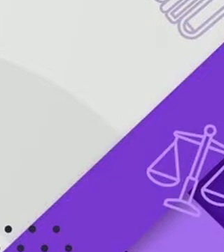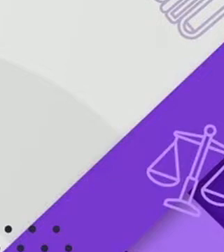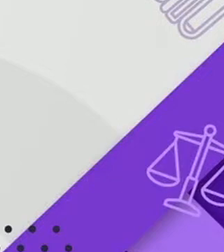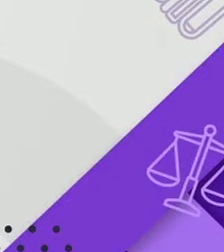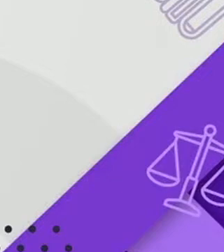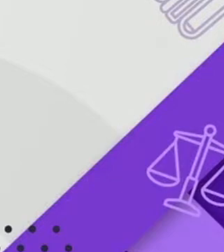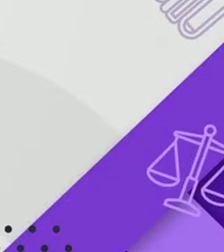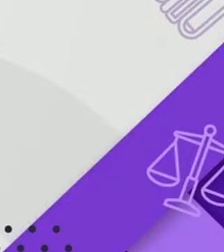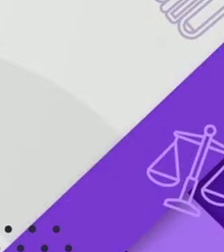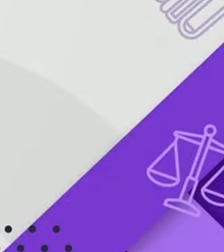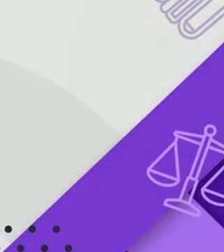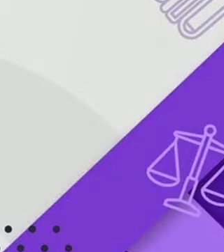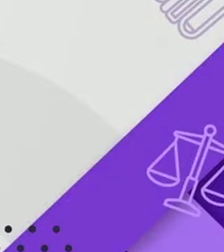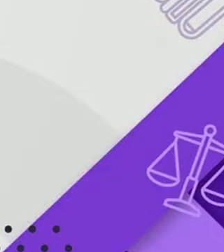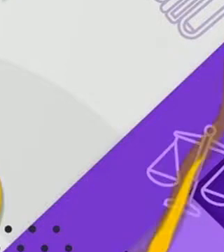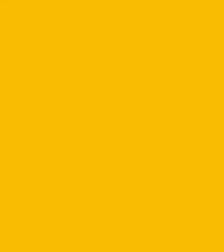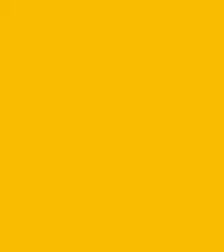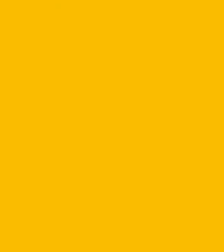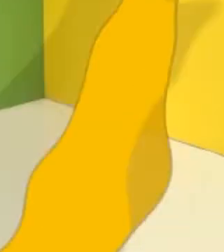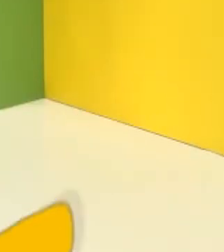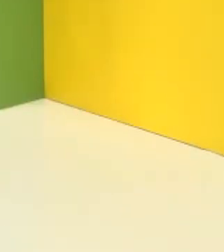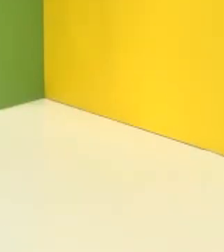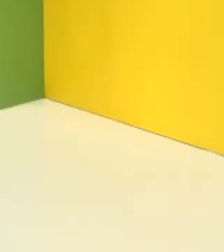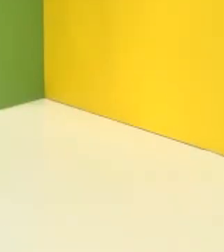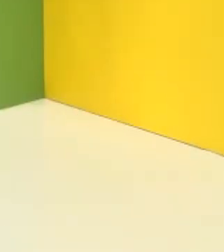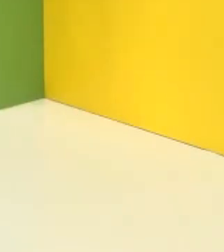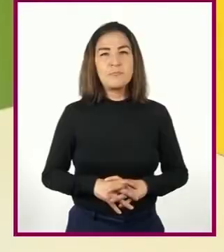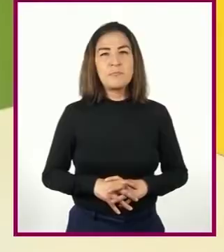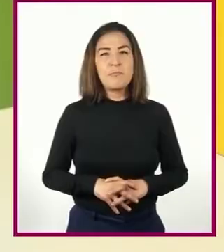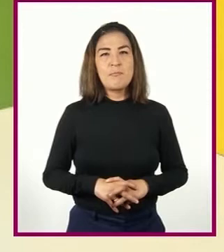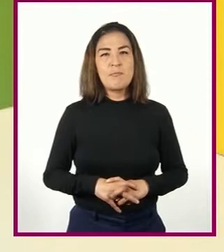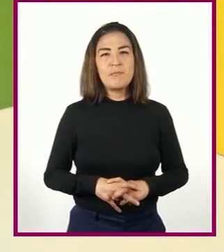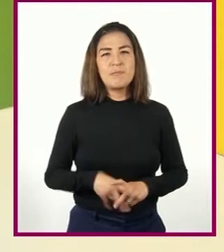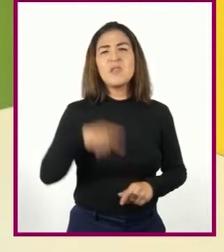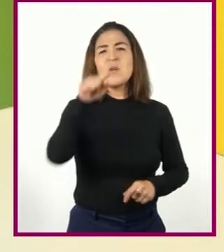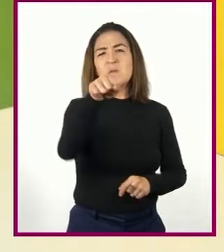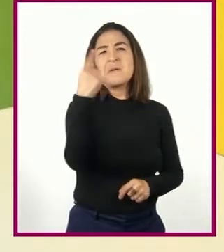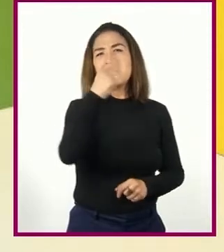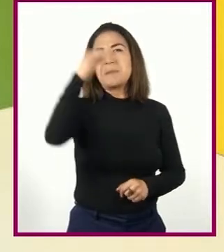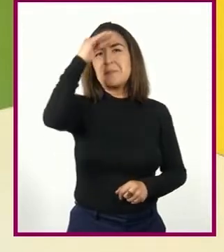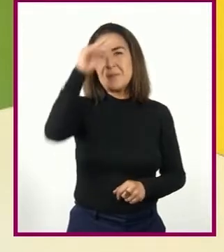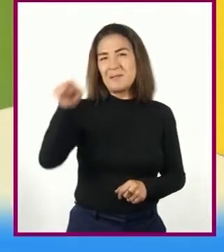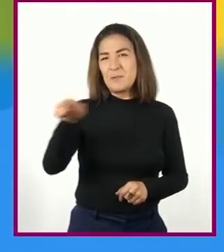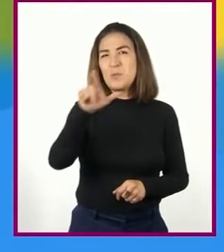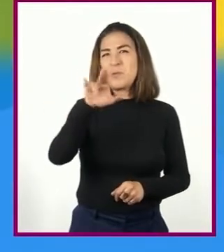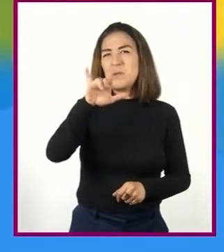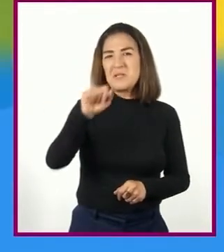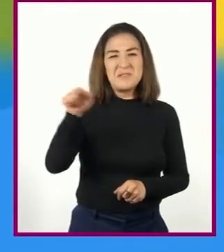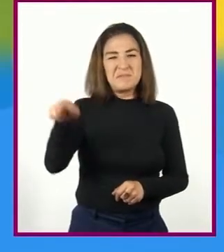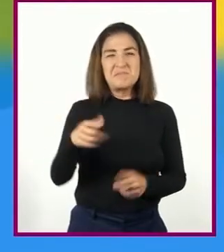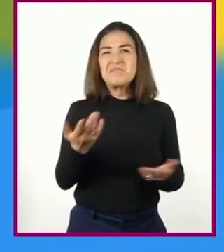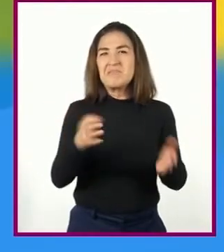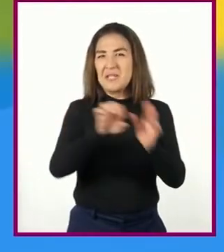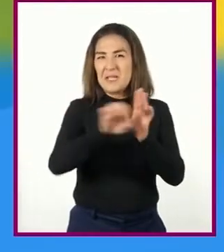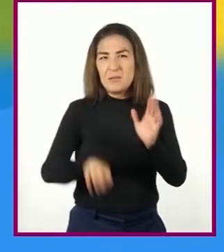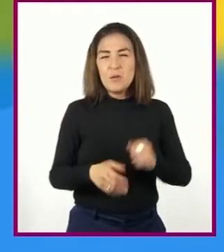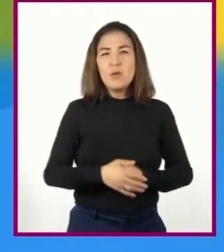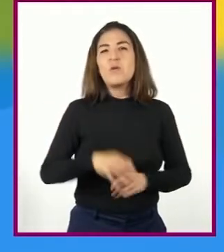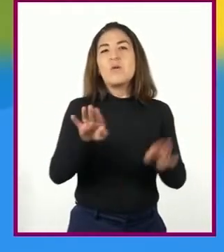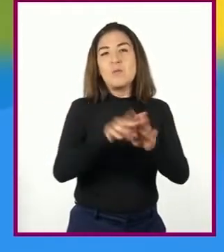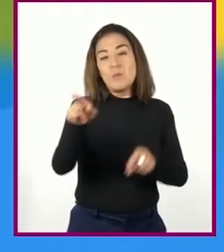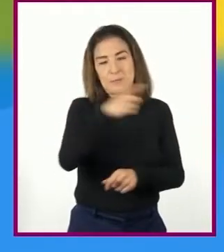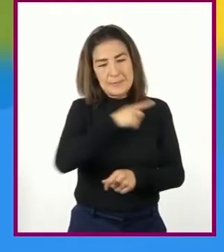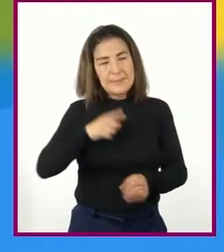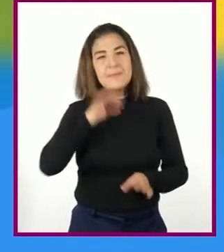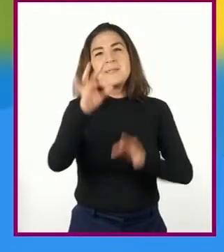y podrá disfrutarlo más. ¿Qué piensan ustedes del caso de Luis? ¿Consideran que cumplir con sus